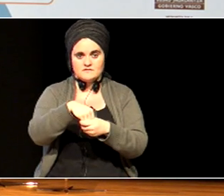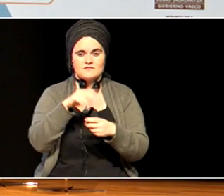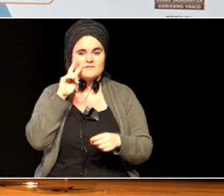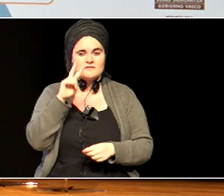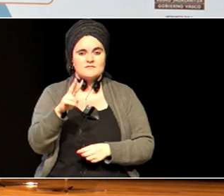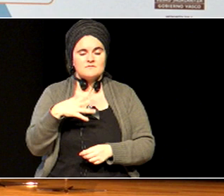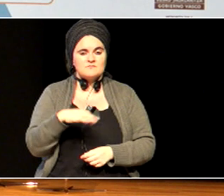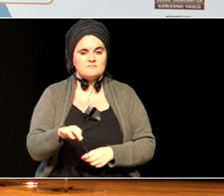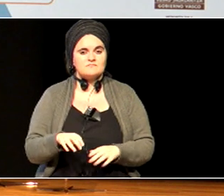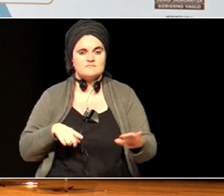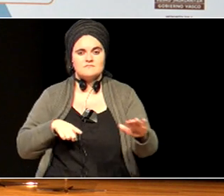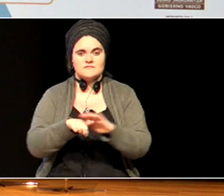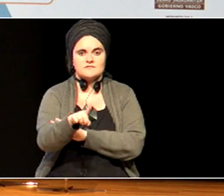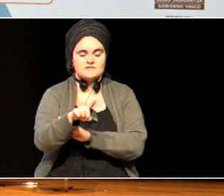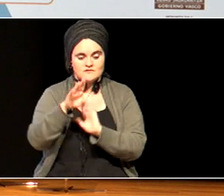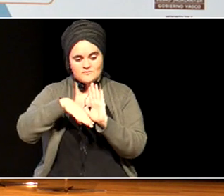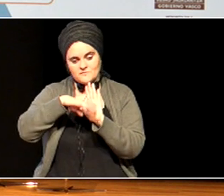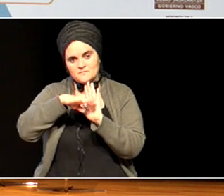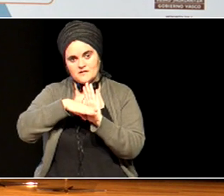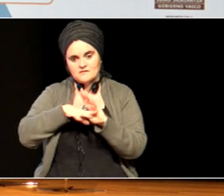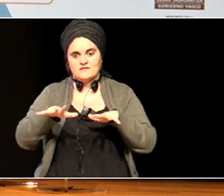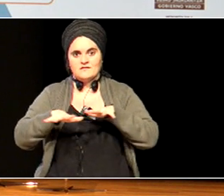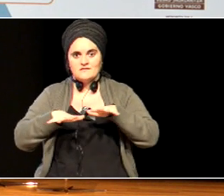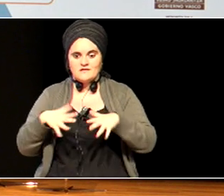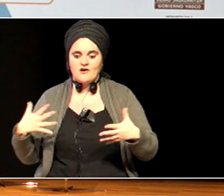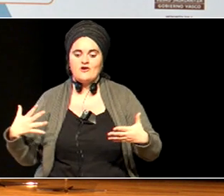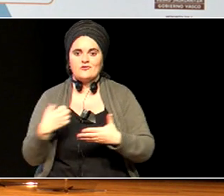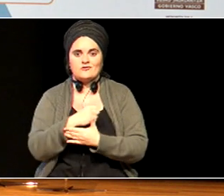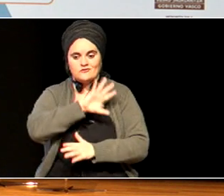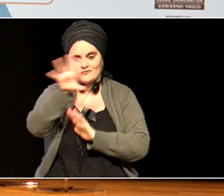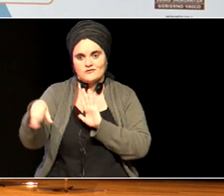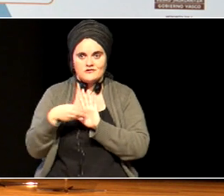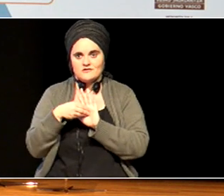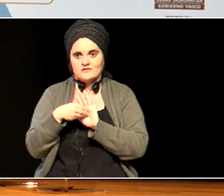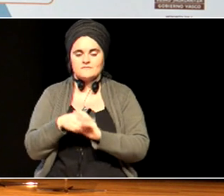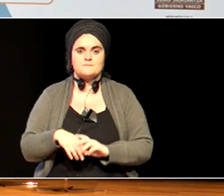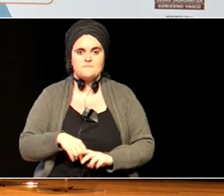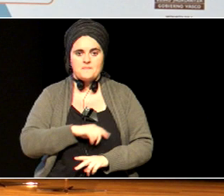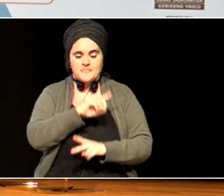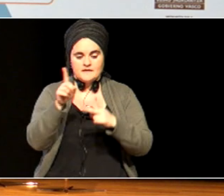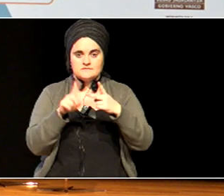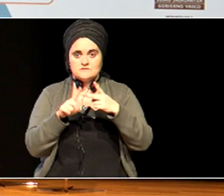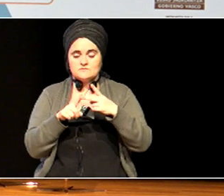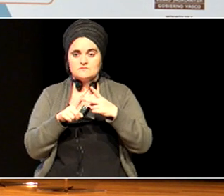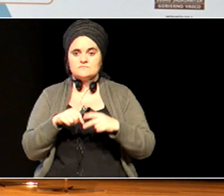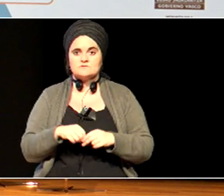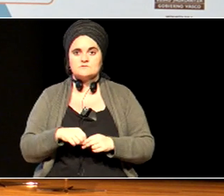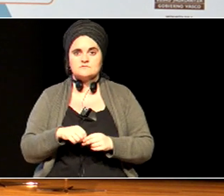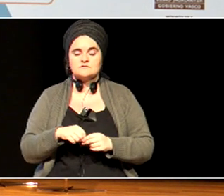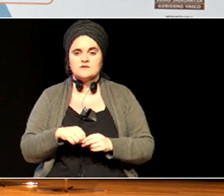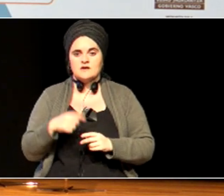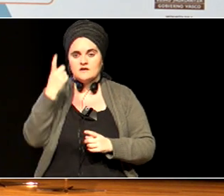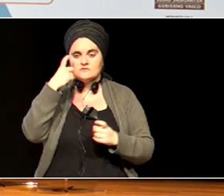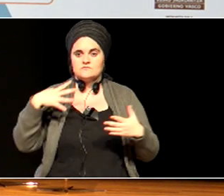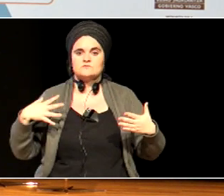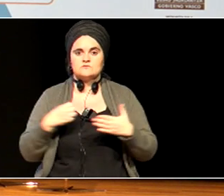garatzen ari garen planak eta ekimen guztiak sartzen dira bigarrena ikasle guztien irispidea iraunko ortasuna